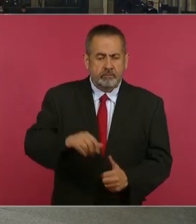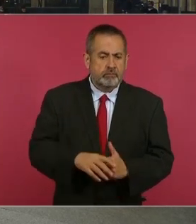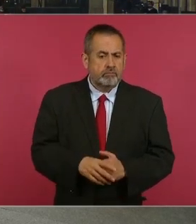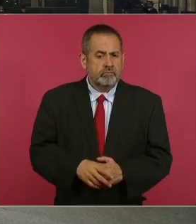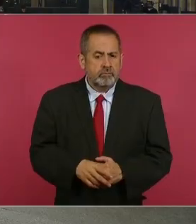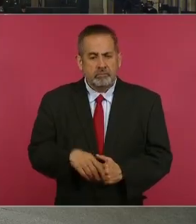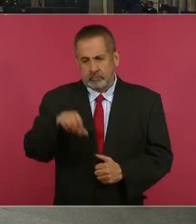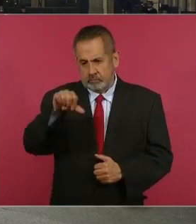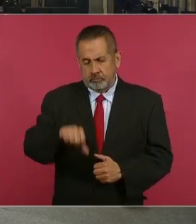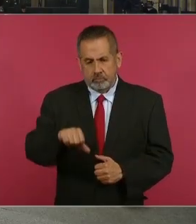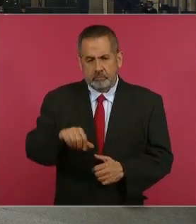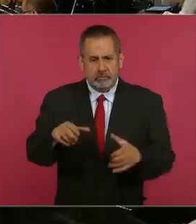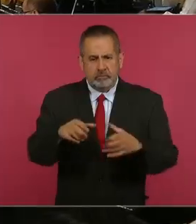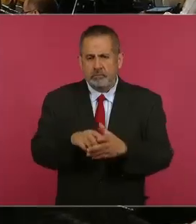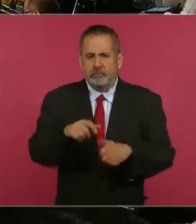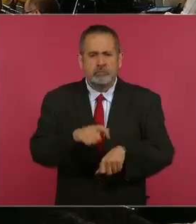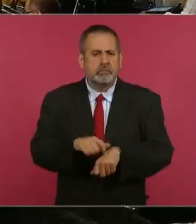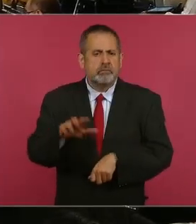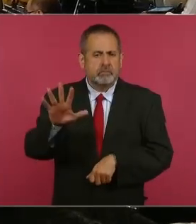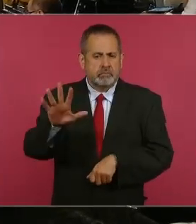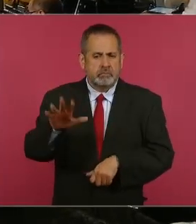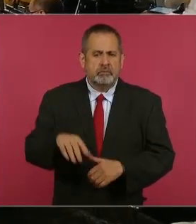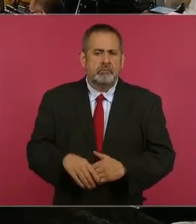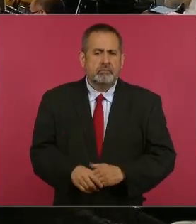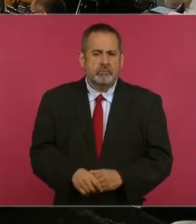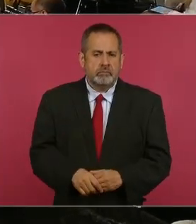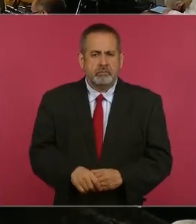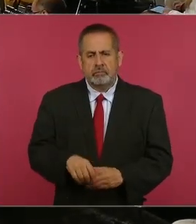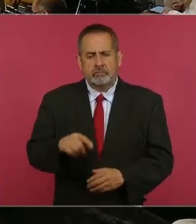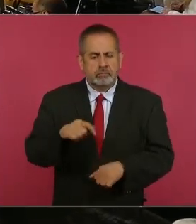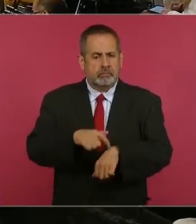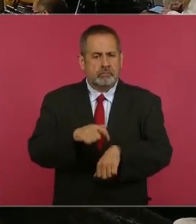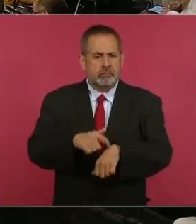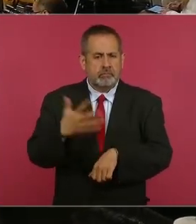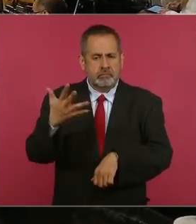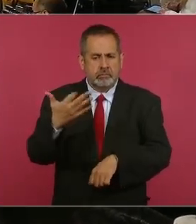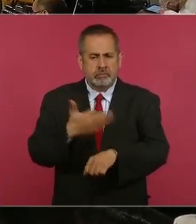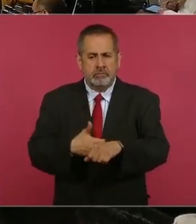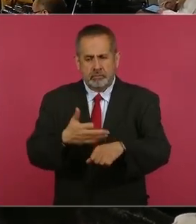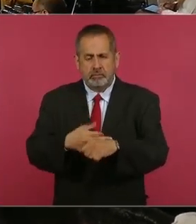aquí en Palacio, a las 5 de la tarde,